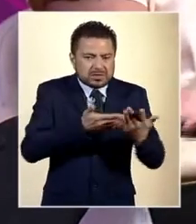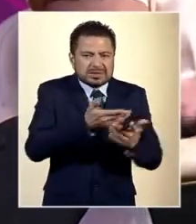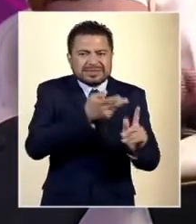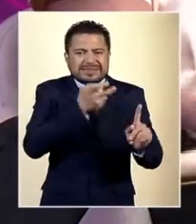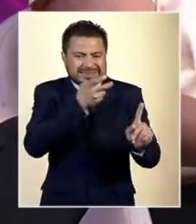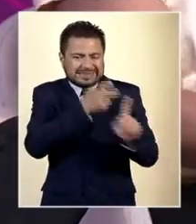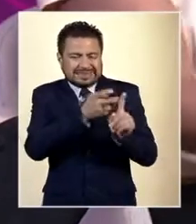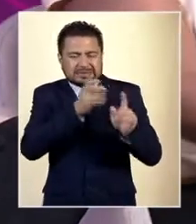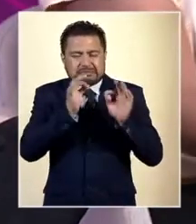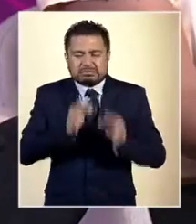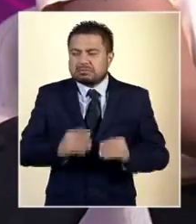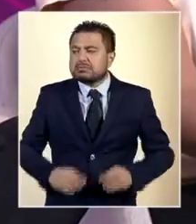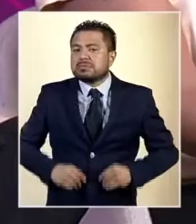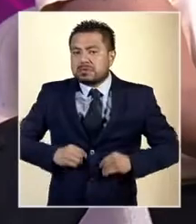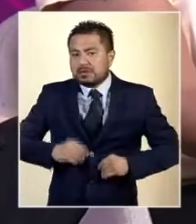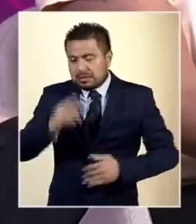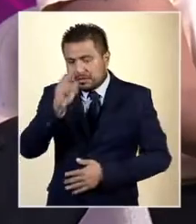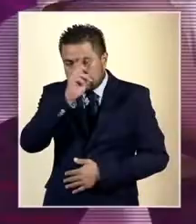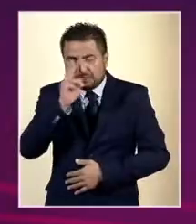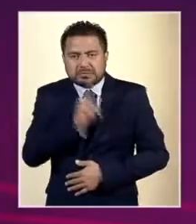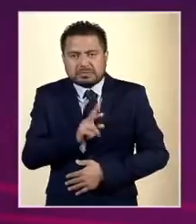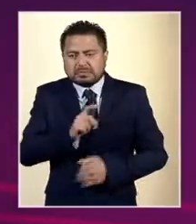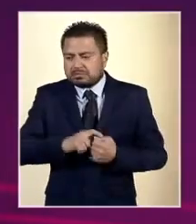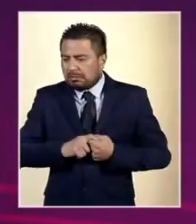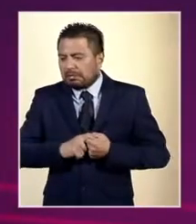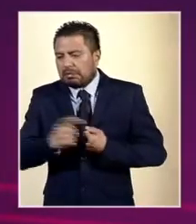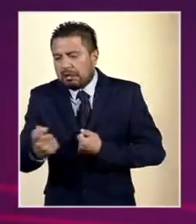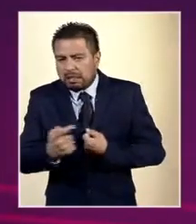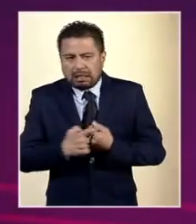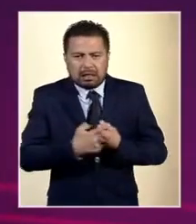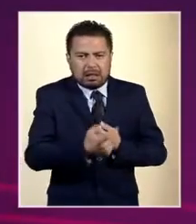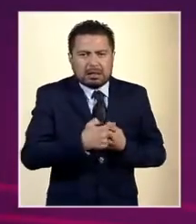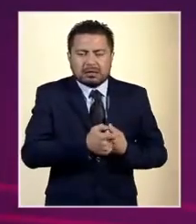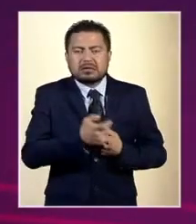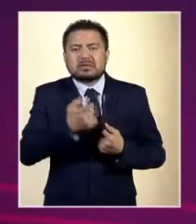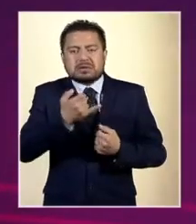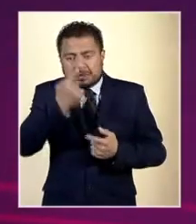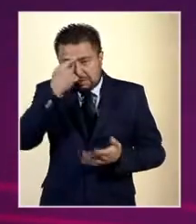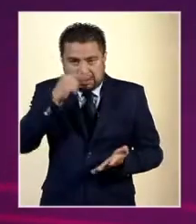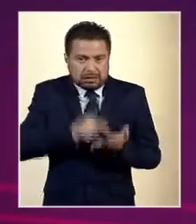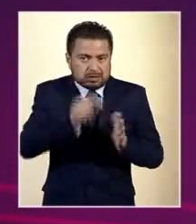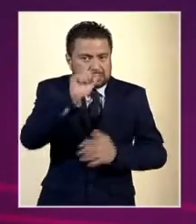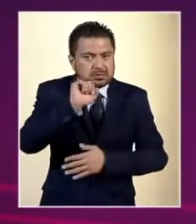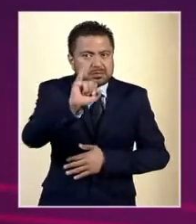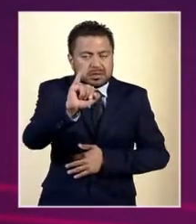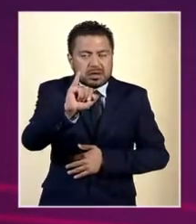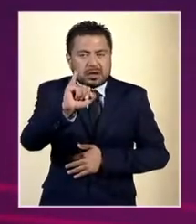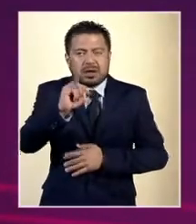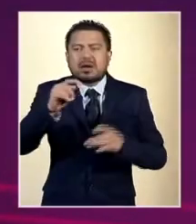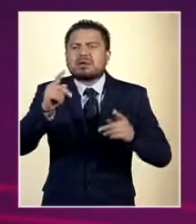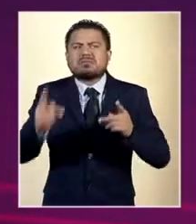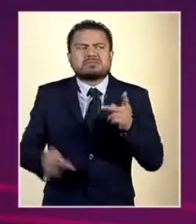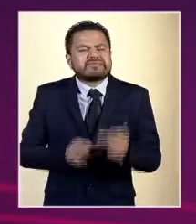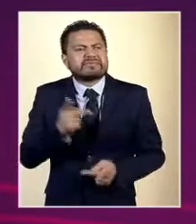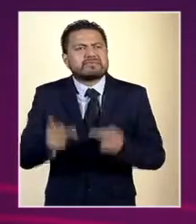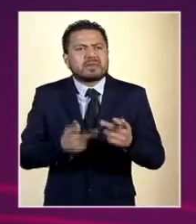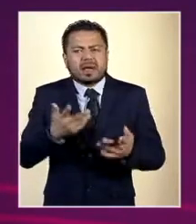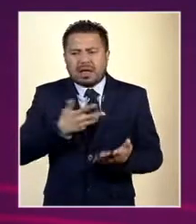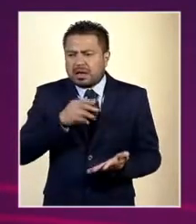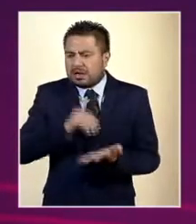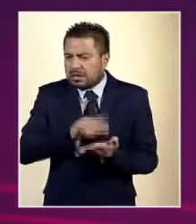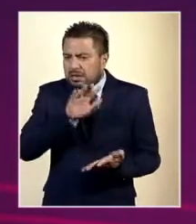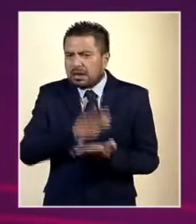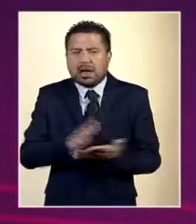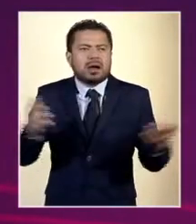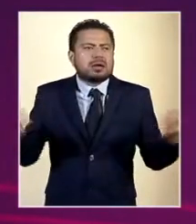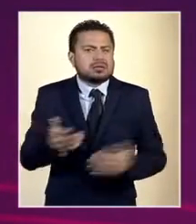esa realidad de exclusión, ¿no? Y creo que sí, que las preguntas que tenemos que